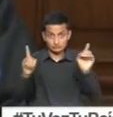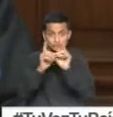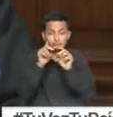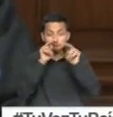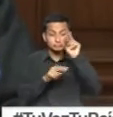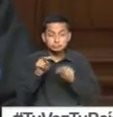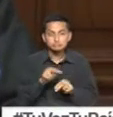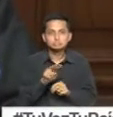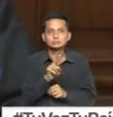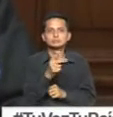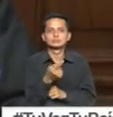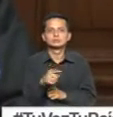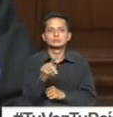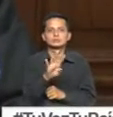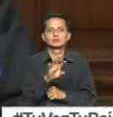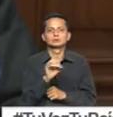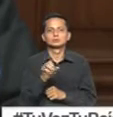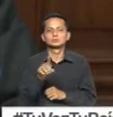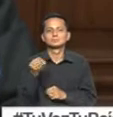revisado